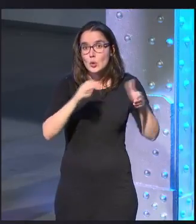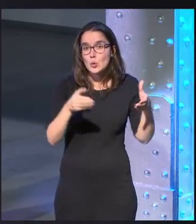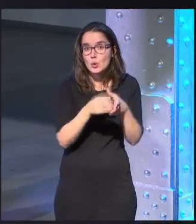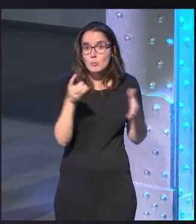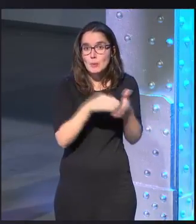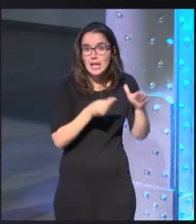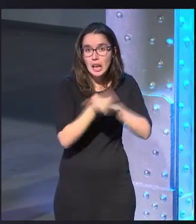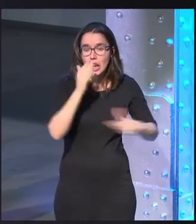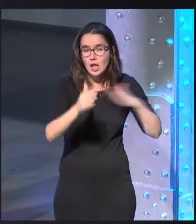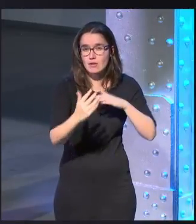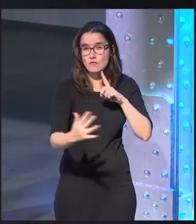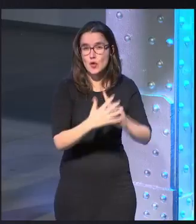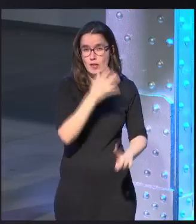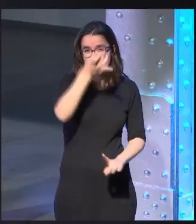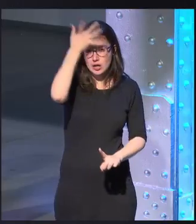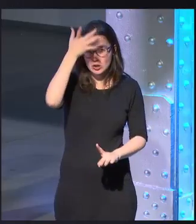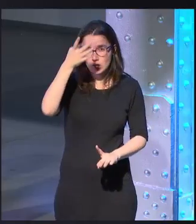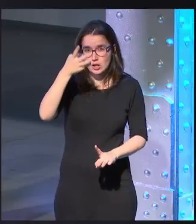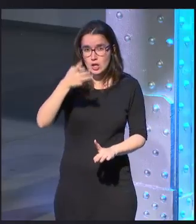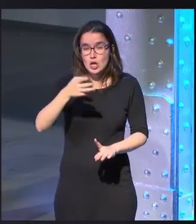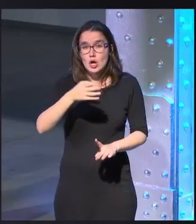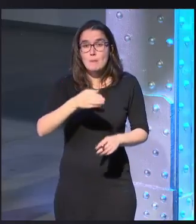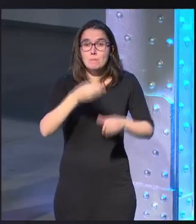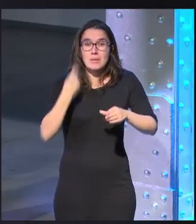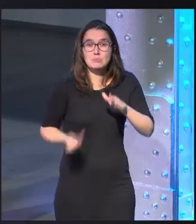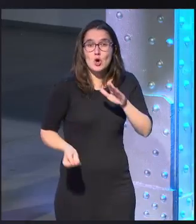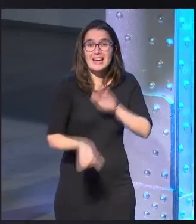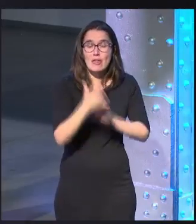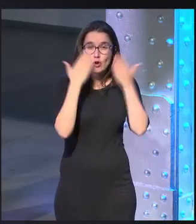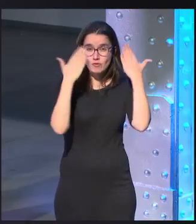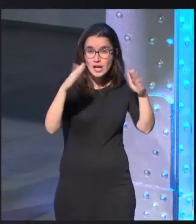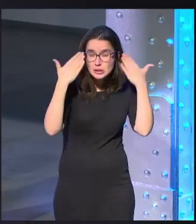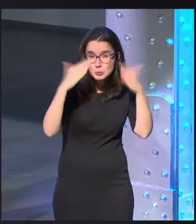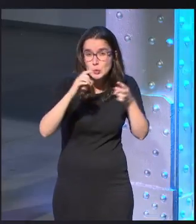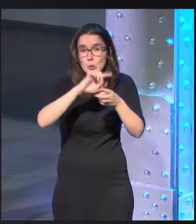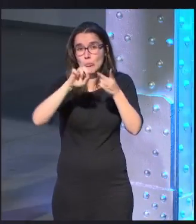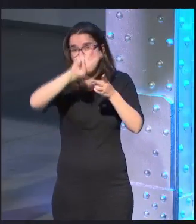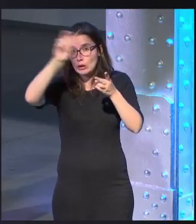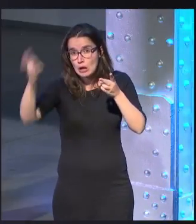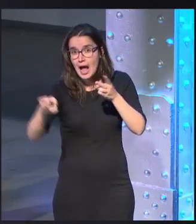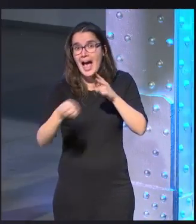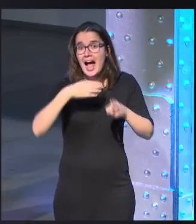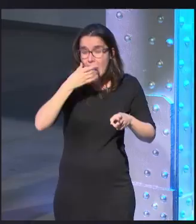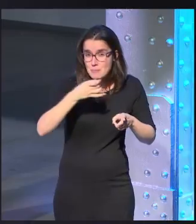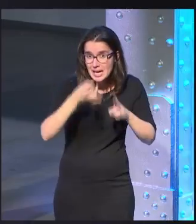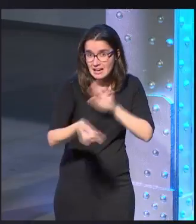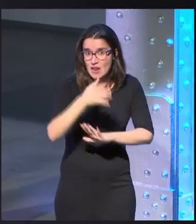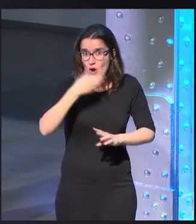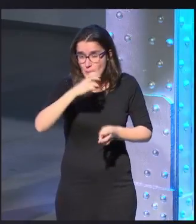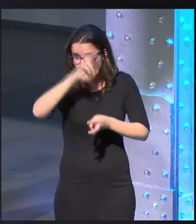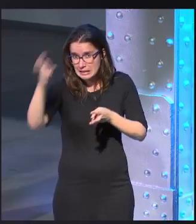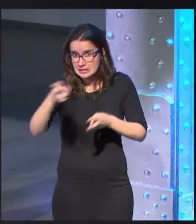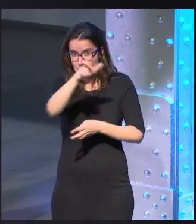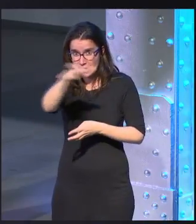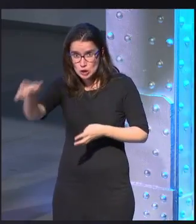han estado inspirados por genios. Mark Zuckerberg, Elon Musk, Steve Jobs. Estos señores